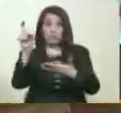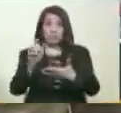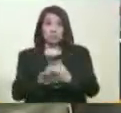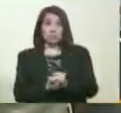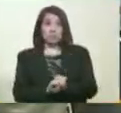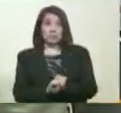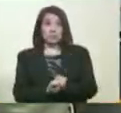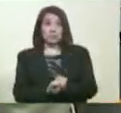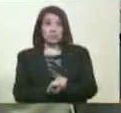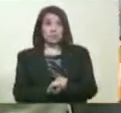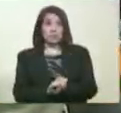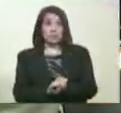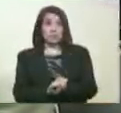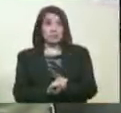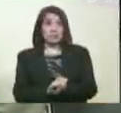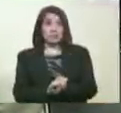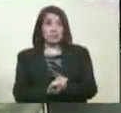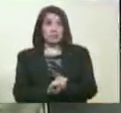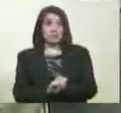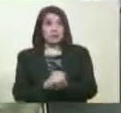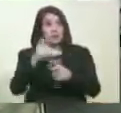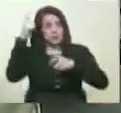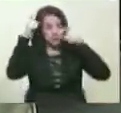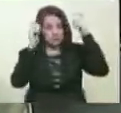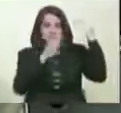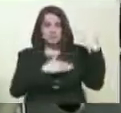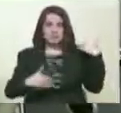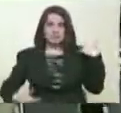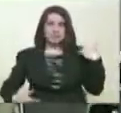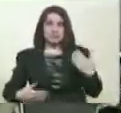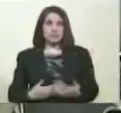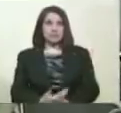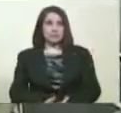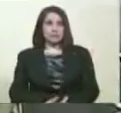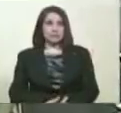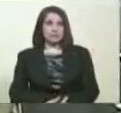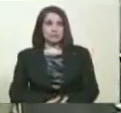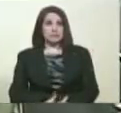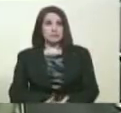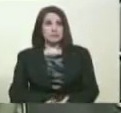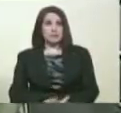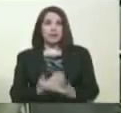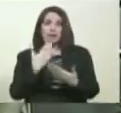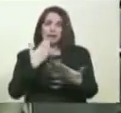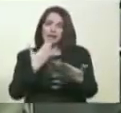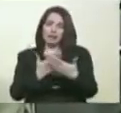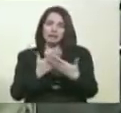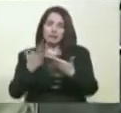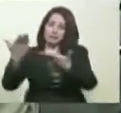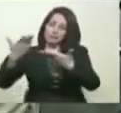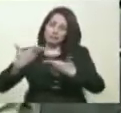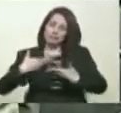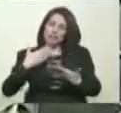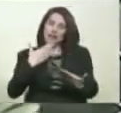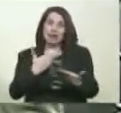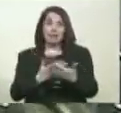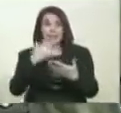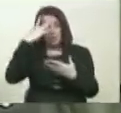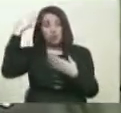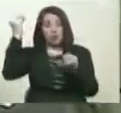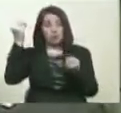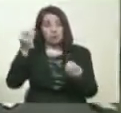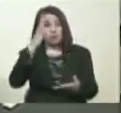para mi presidente Maduro, mi presidente Chávez. Con mucho cariño. Gracias, con mucho cariño lo recibo también. Bueno, que Dios los